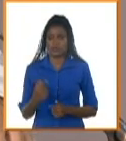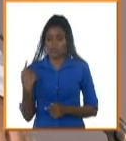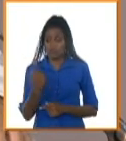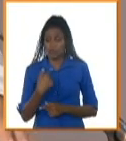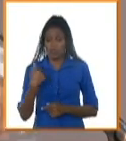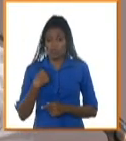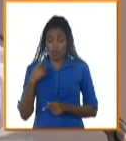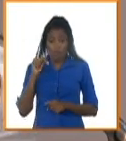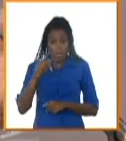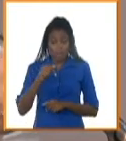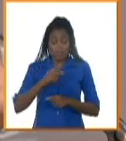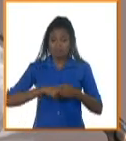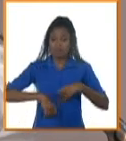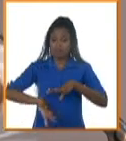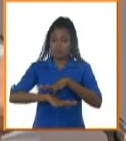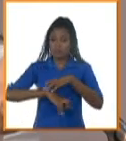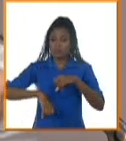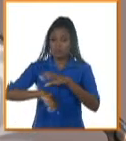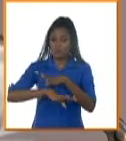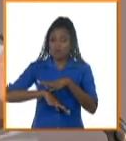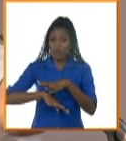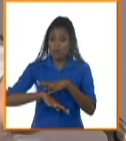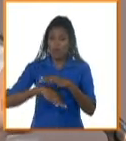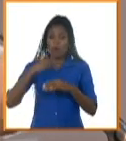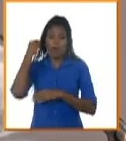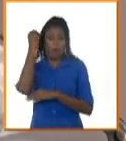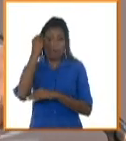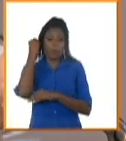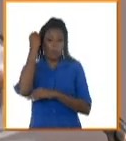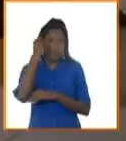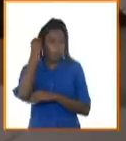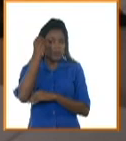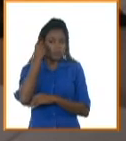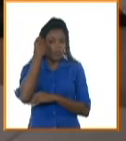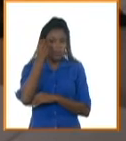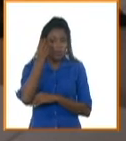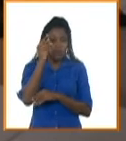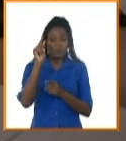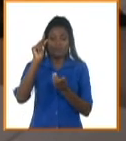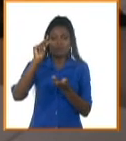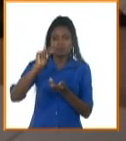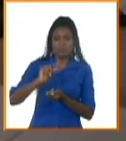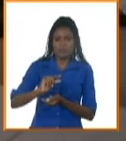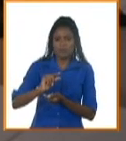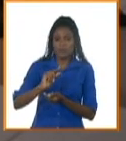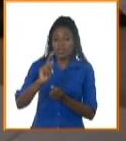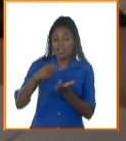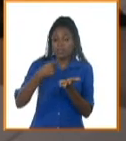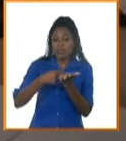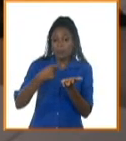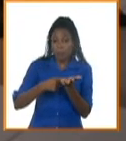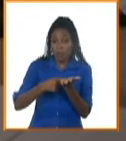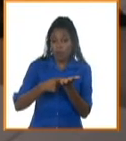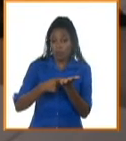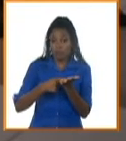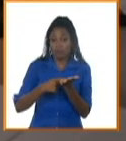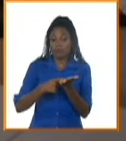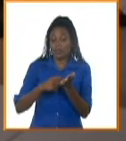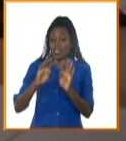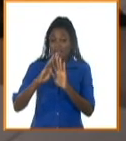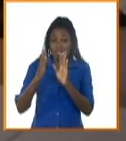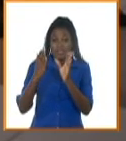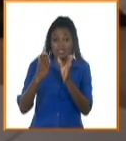ante esta situación de la preocupación con el con la disminución del efectivo en toda la